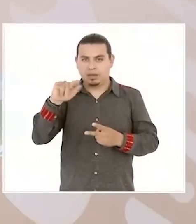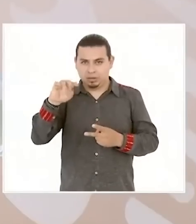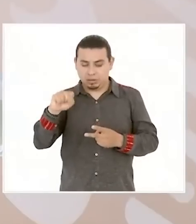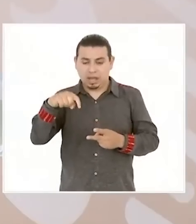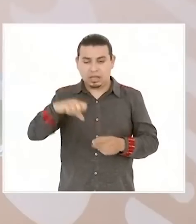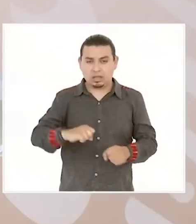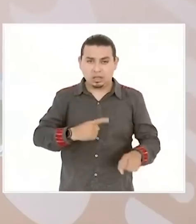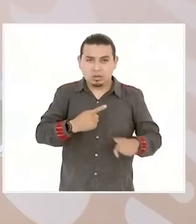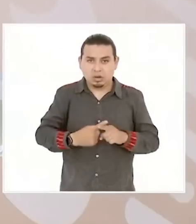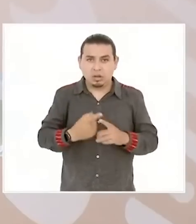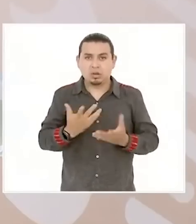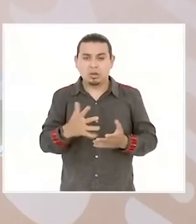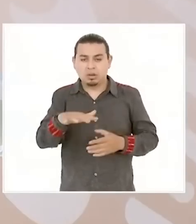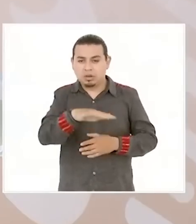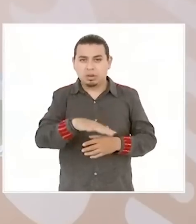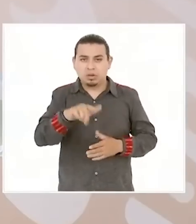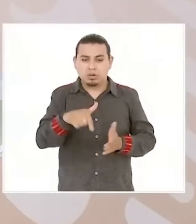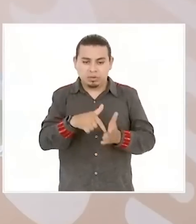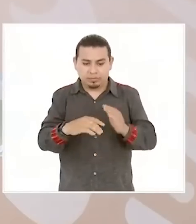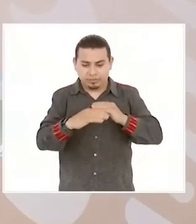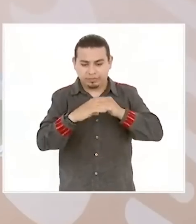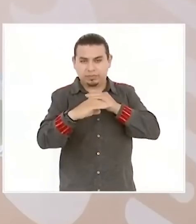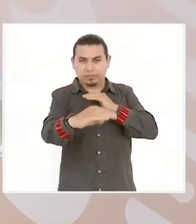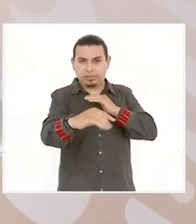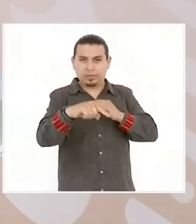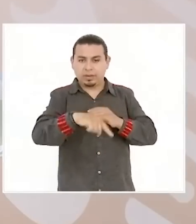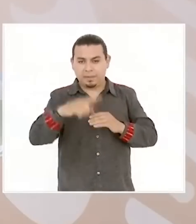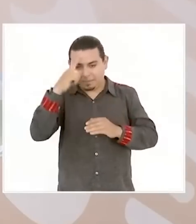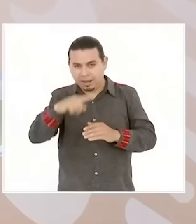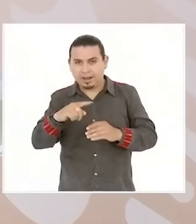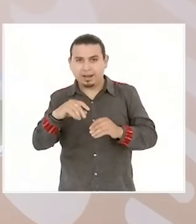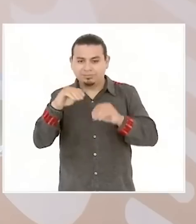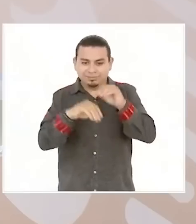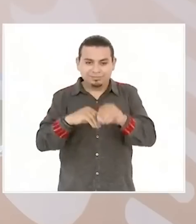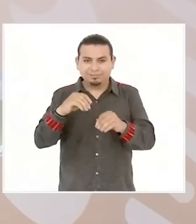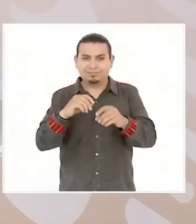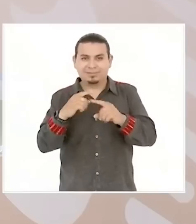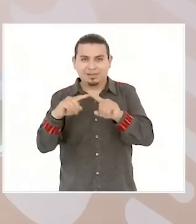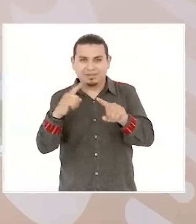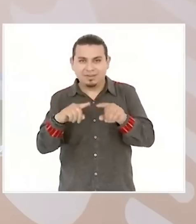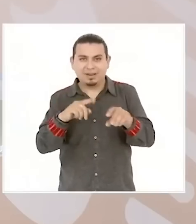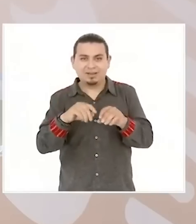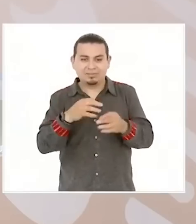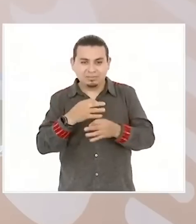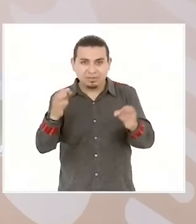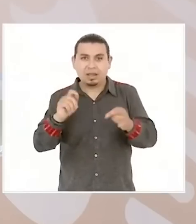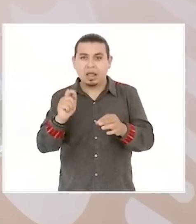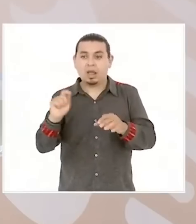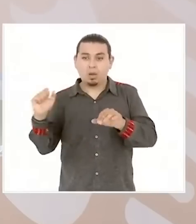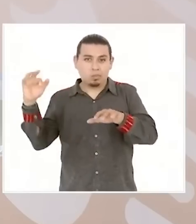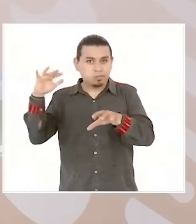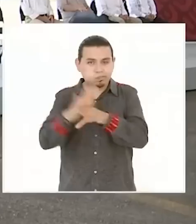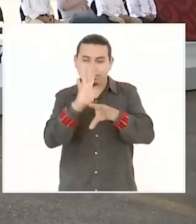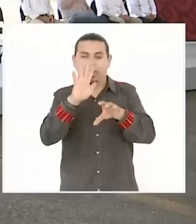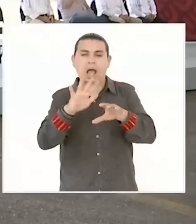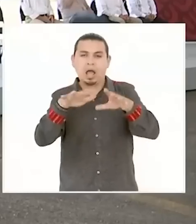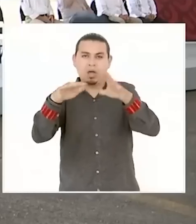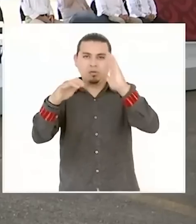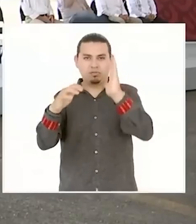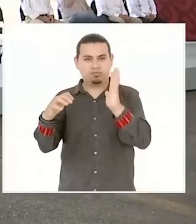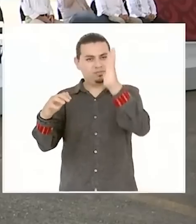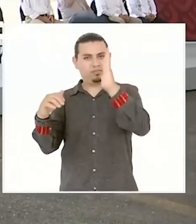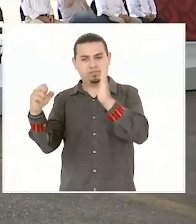Cruz los módulos del muelle de la terminal de usos múltiples y continuamos con el rompeolas oeste. Se tiene